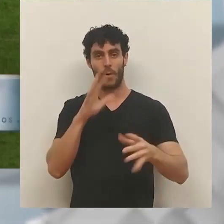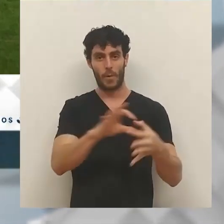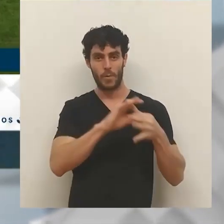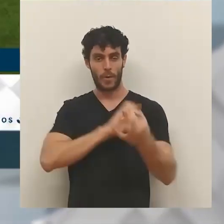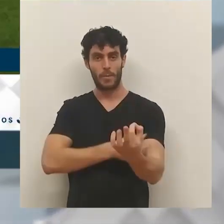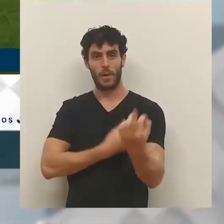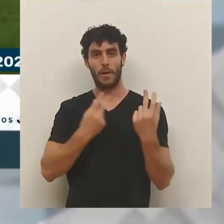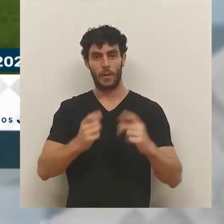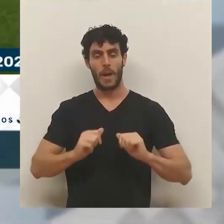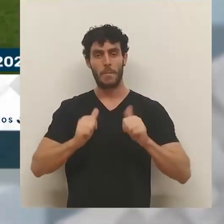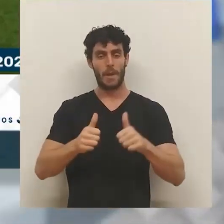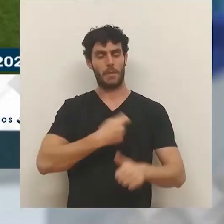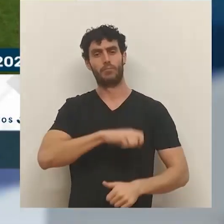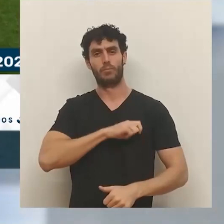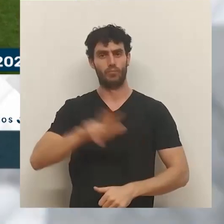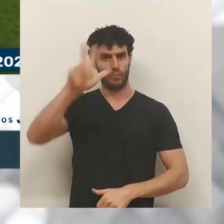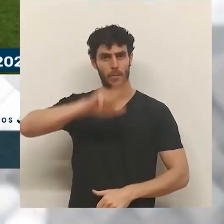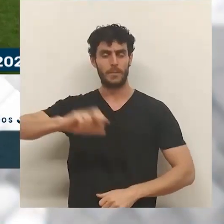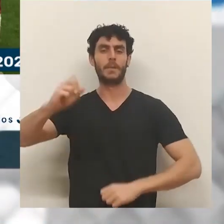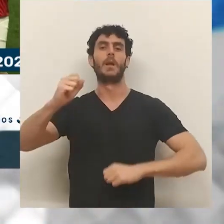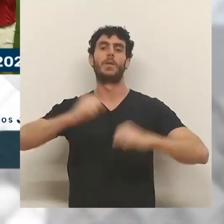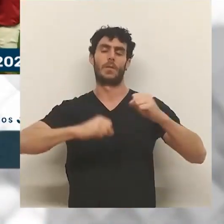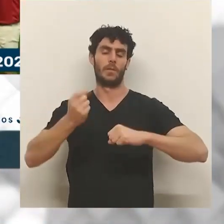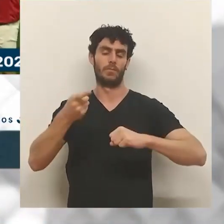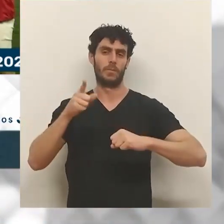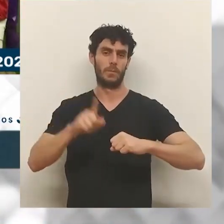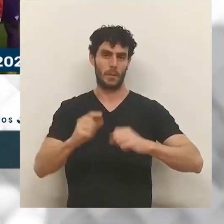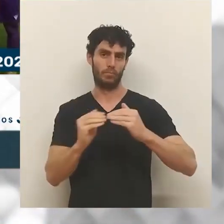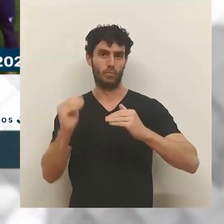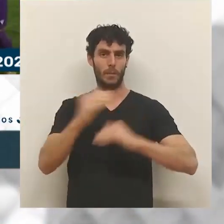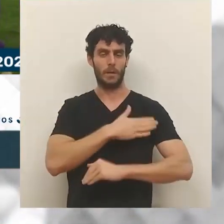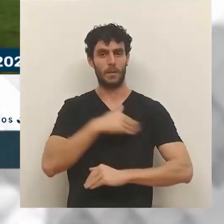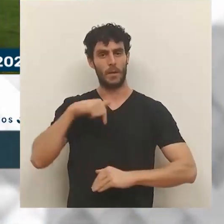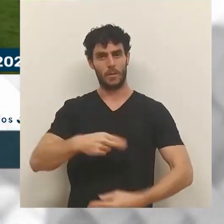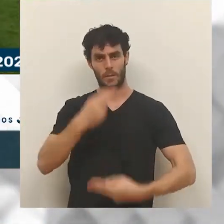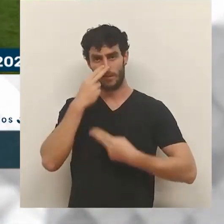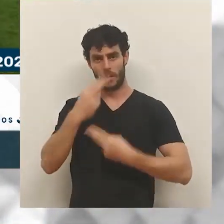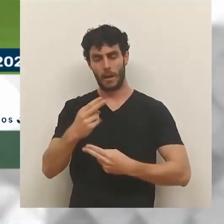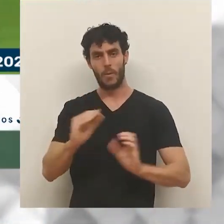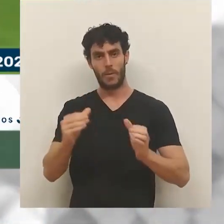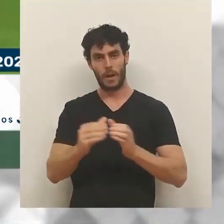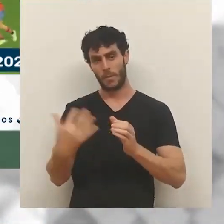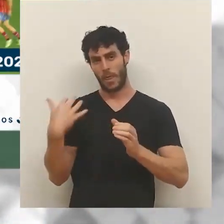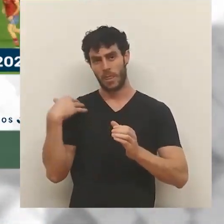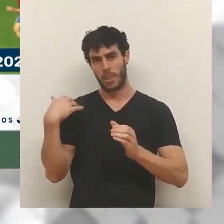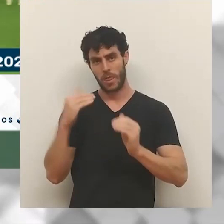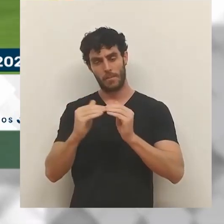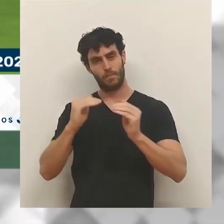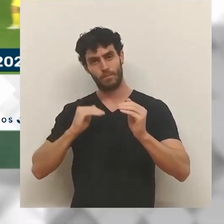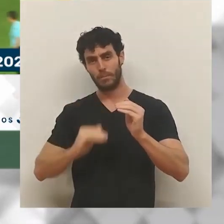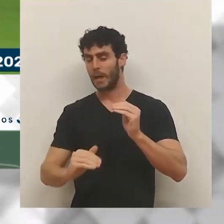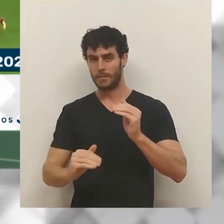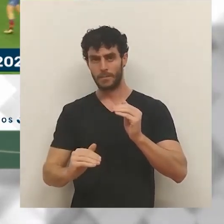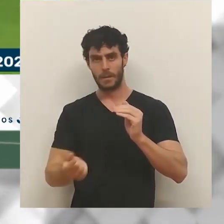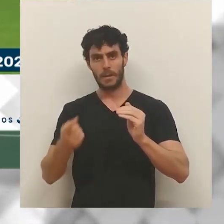fase territorial, ahora los blanquirrojos empiezan su andadura nacional en el torneo y quieren pasar la eliminatoria. Hoy visita Logroño, un equipo